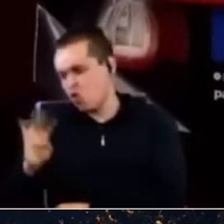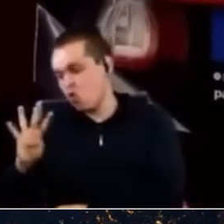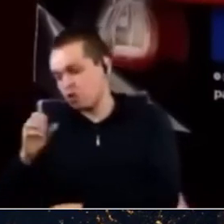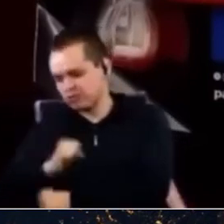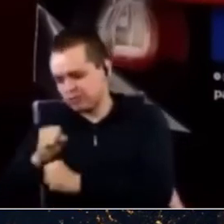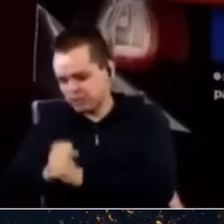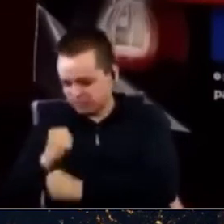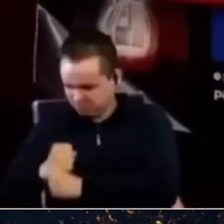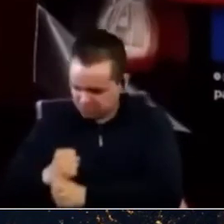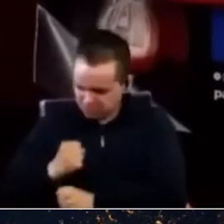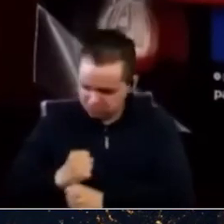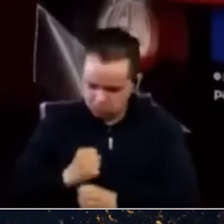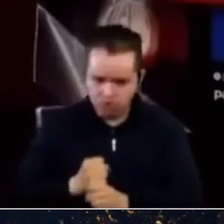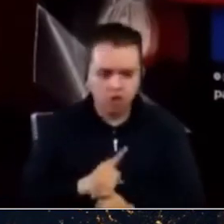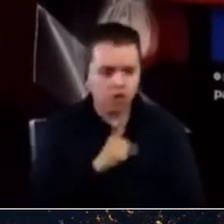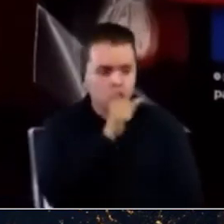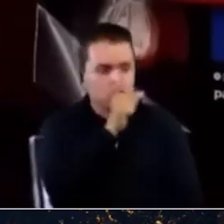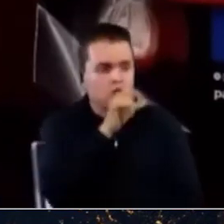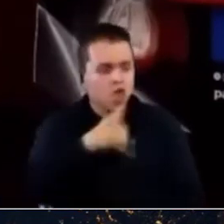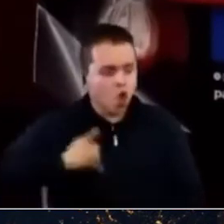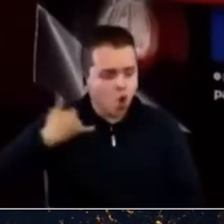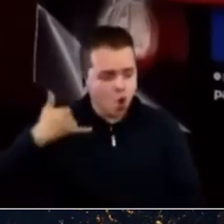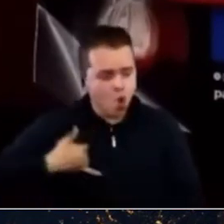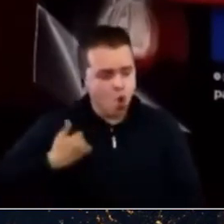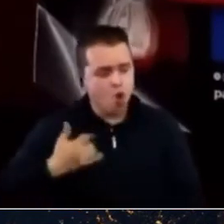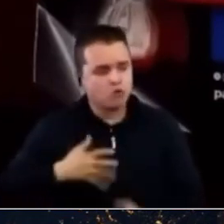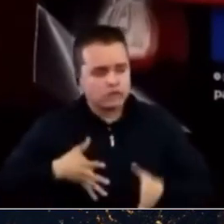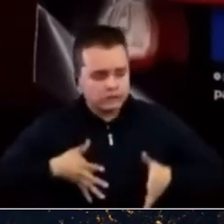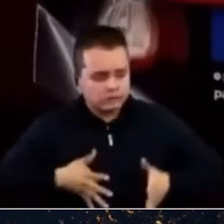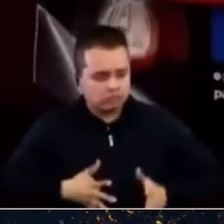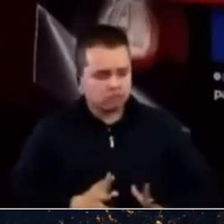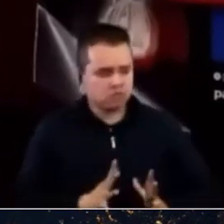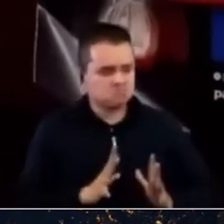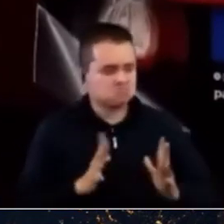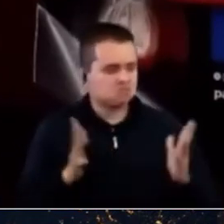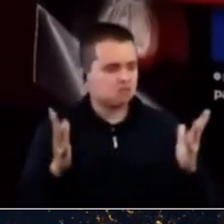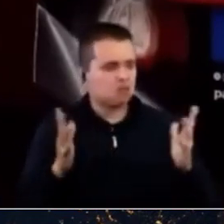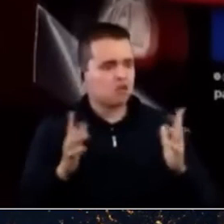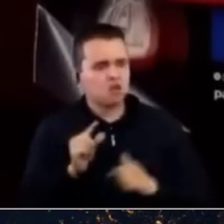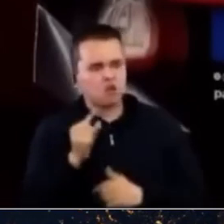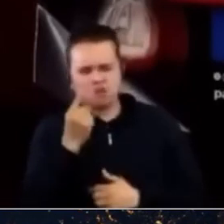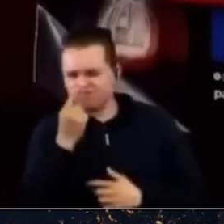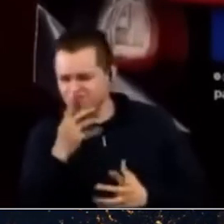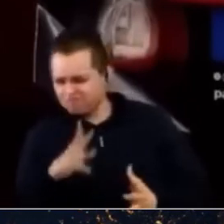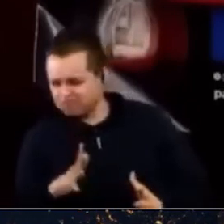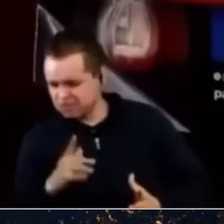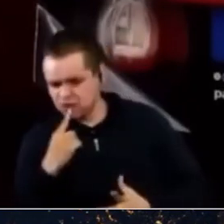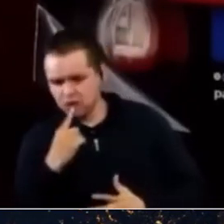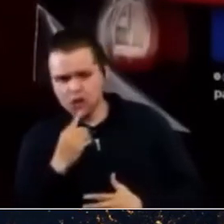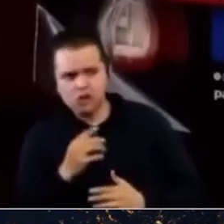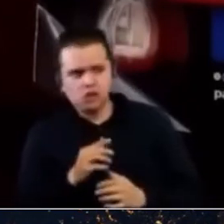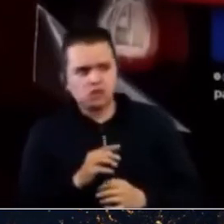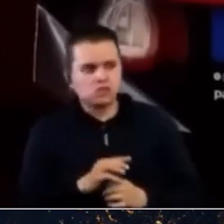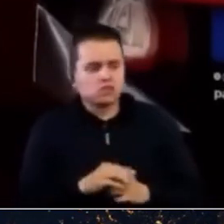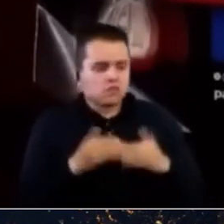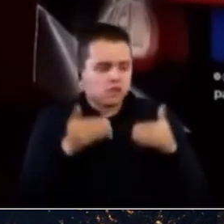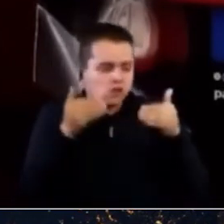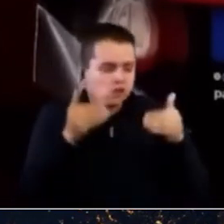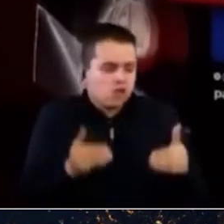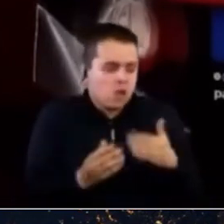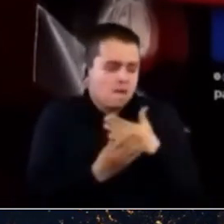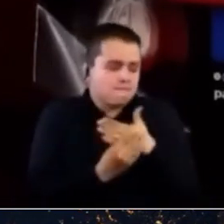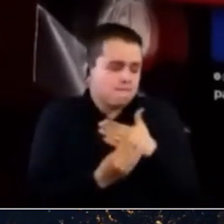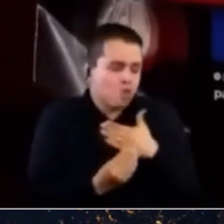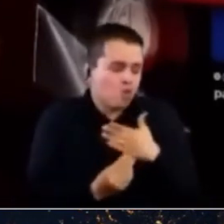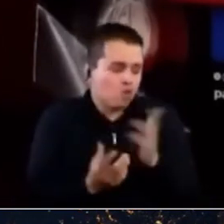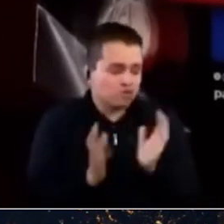mañana a unos jóvenes que nacieron casi discapacitados,